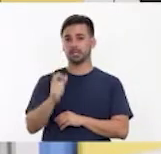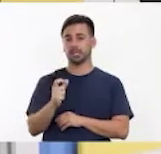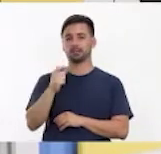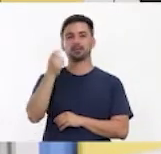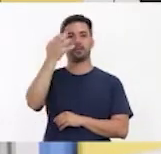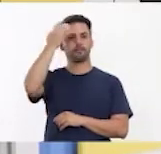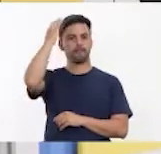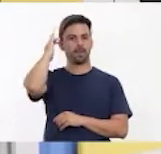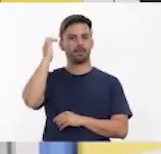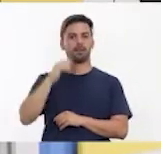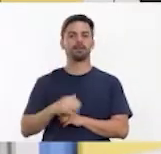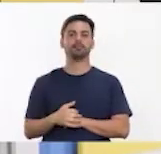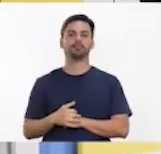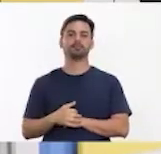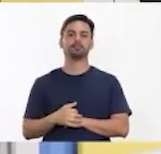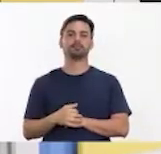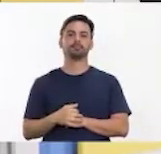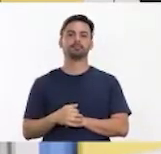Mella,